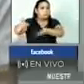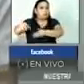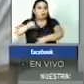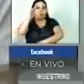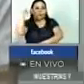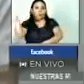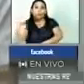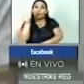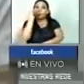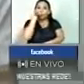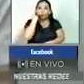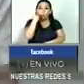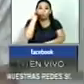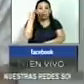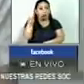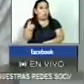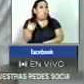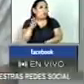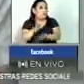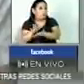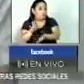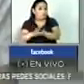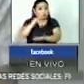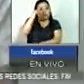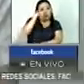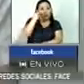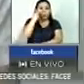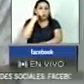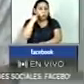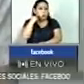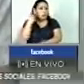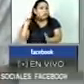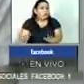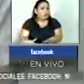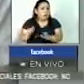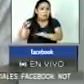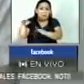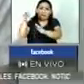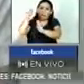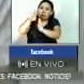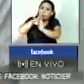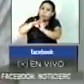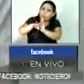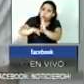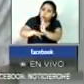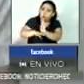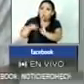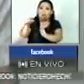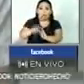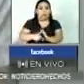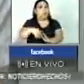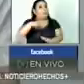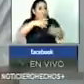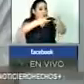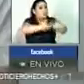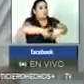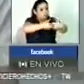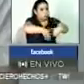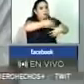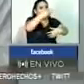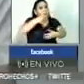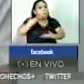el azúcar. Y el precio del azúcar en el mercado mundial está muy, muy por debajo del costo de producirla.